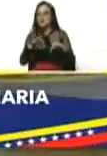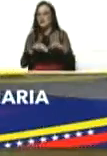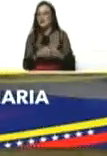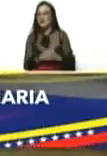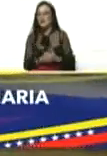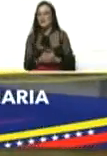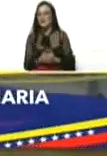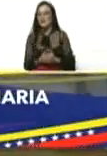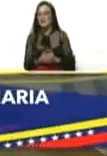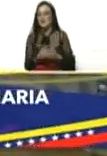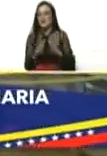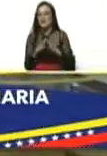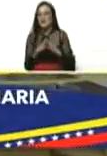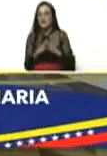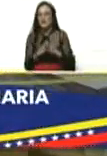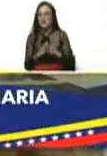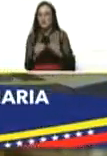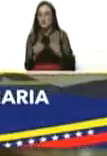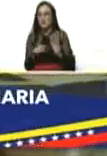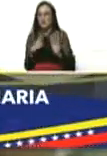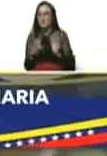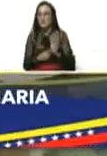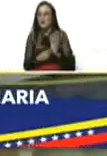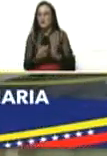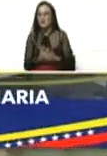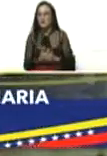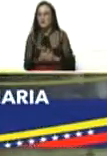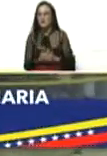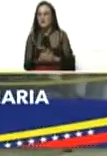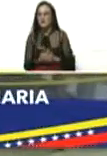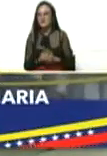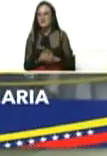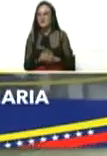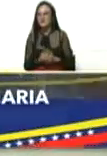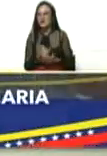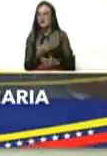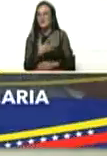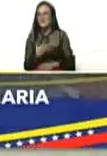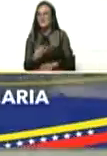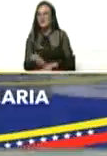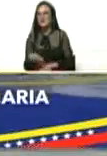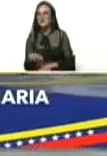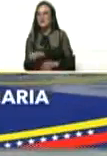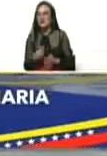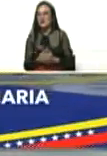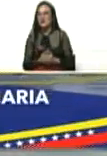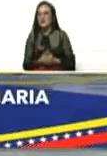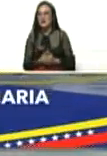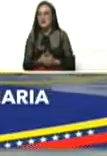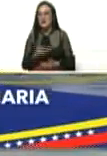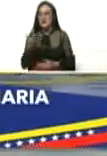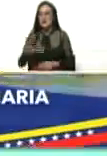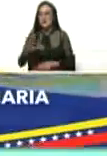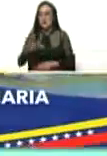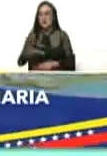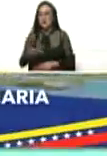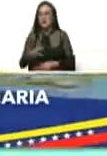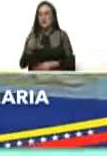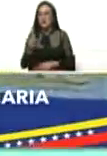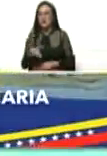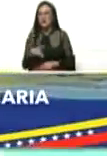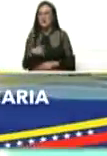toda su extensión, en todo su territorio. Presidente, y es muy importante algo que usted decía,